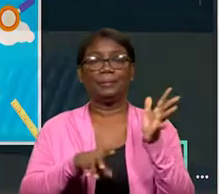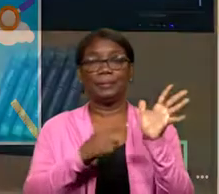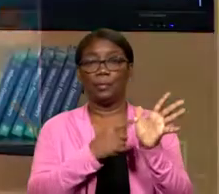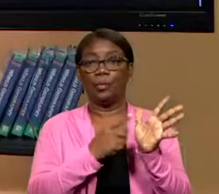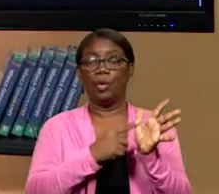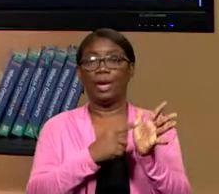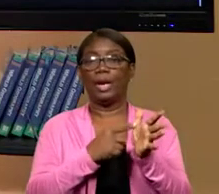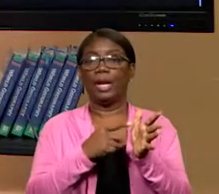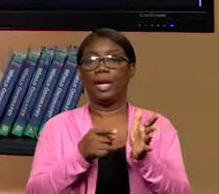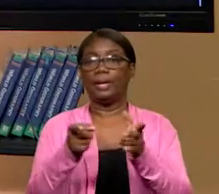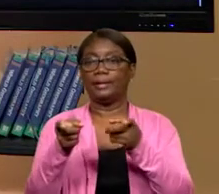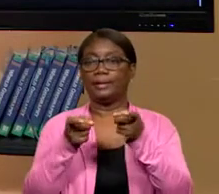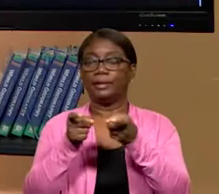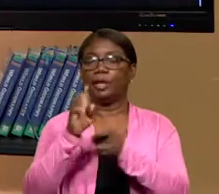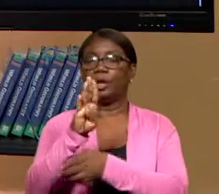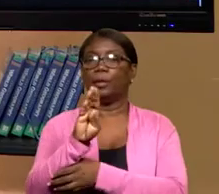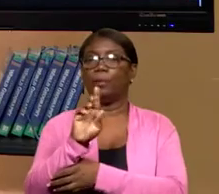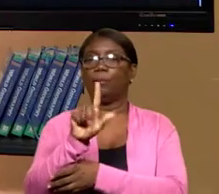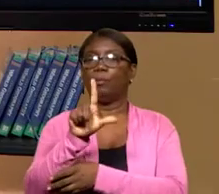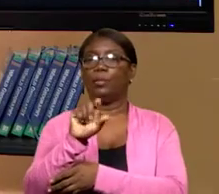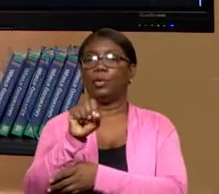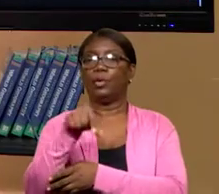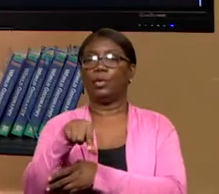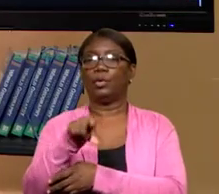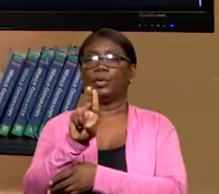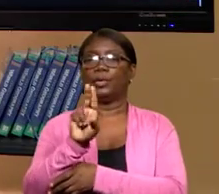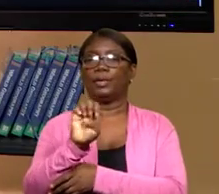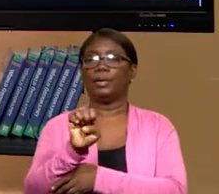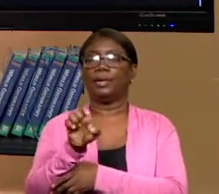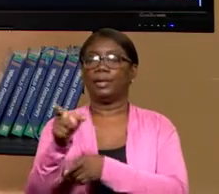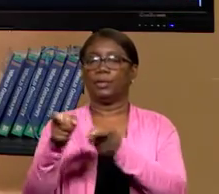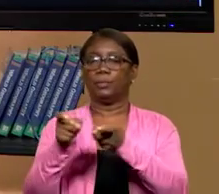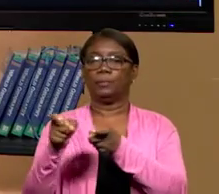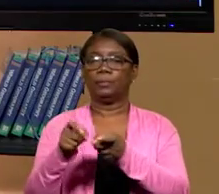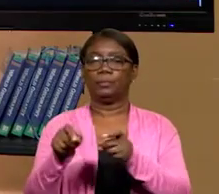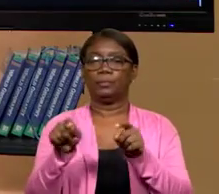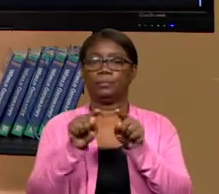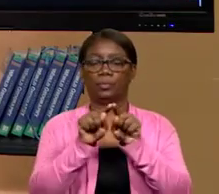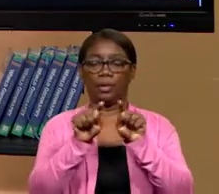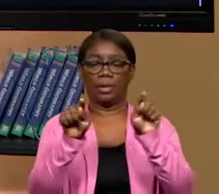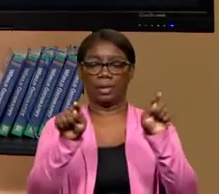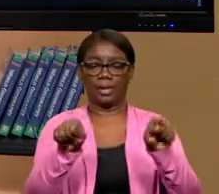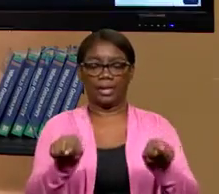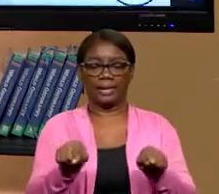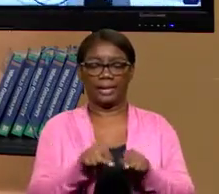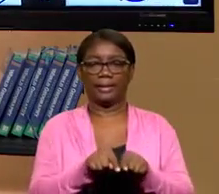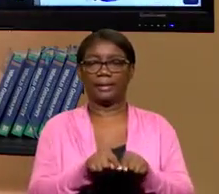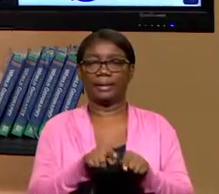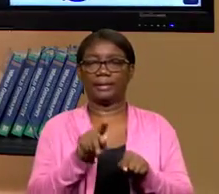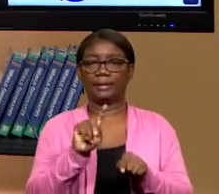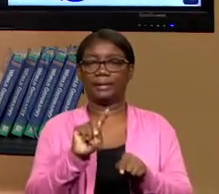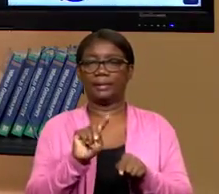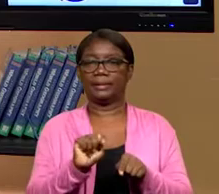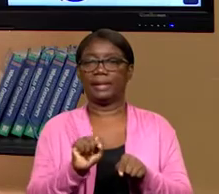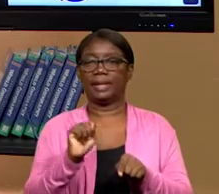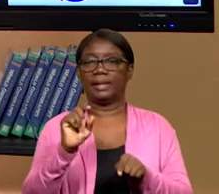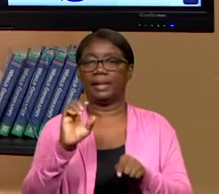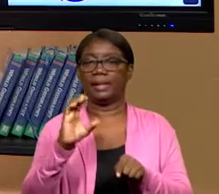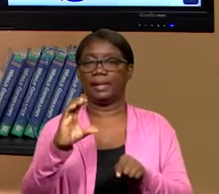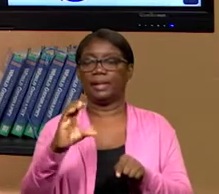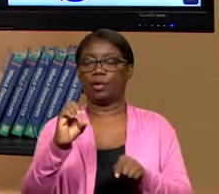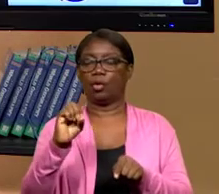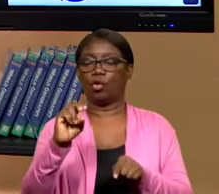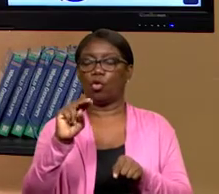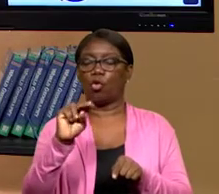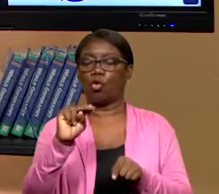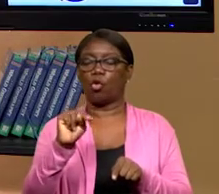control, que en algunos casos se le conoce como la tarjeta TCON. Vamos a ver la función de esa